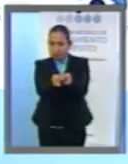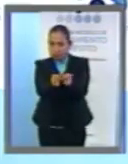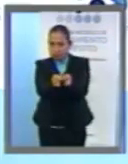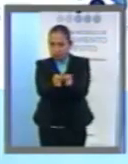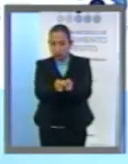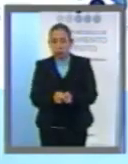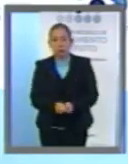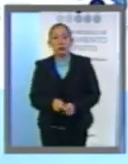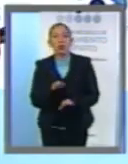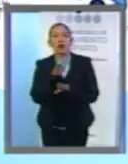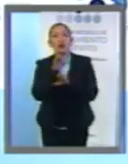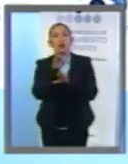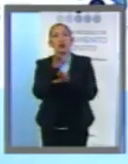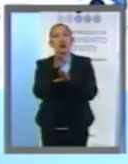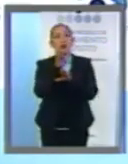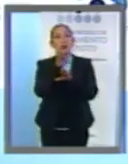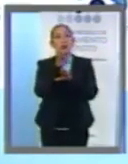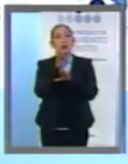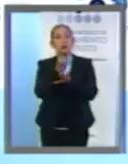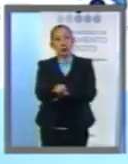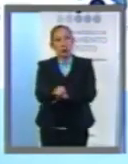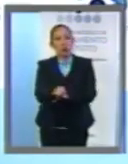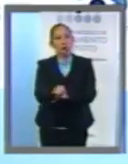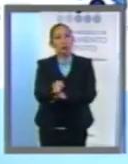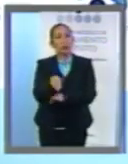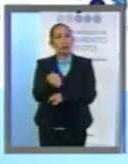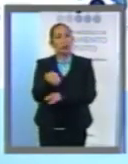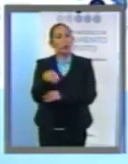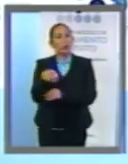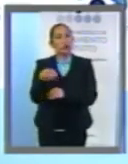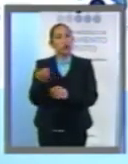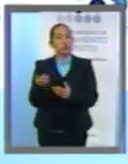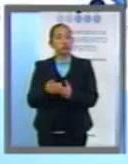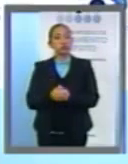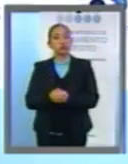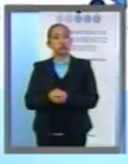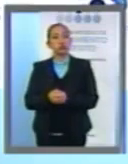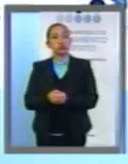también sobre si es que